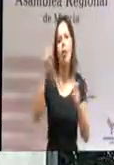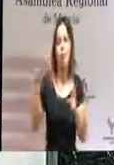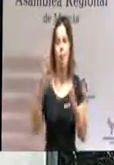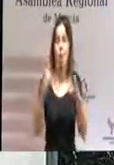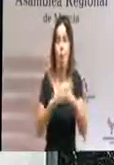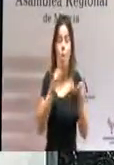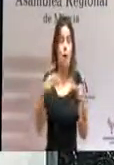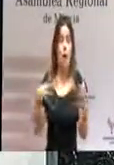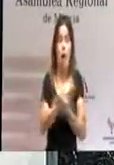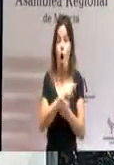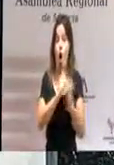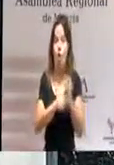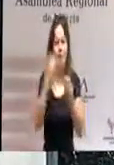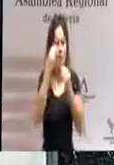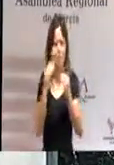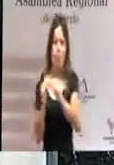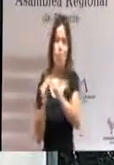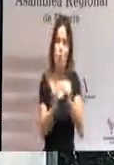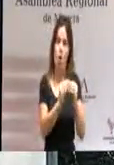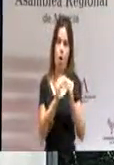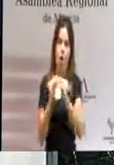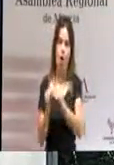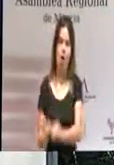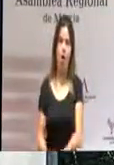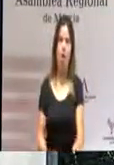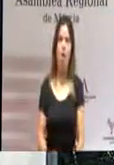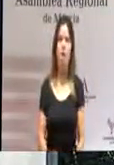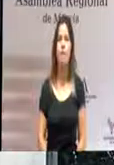educativa piensa lo mismo.